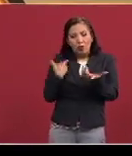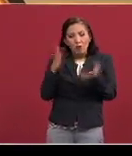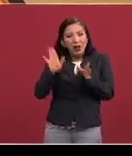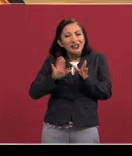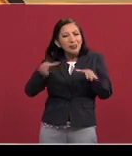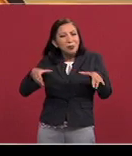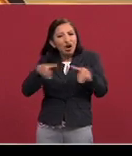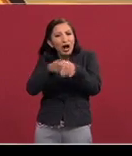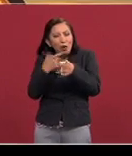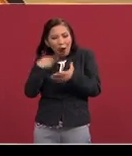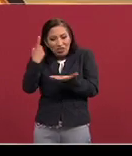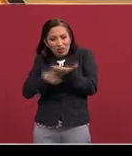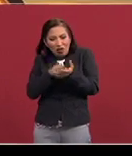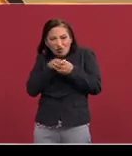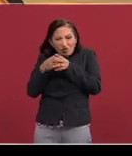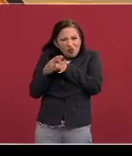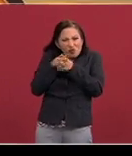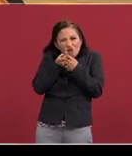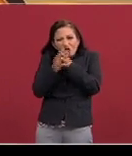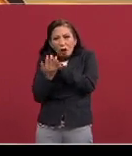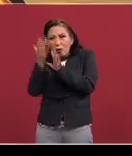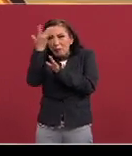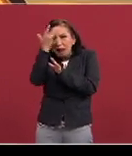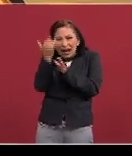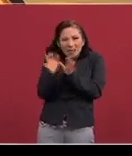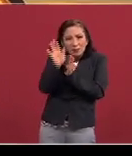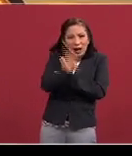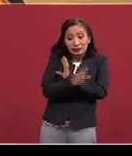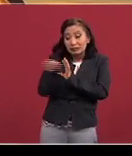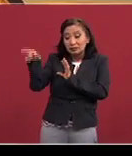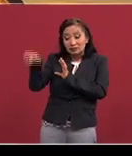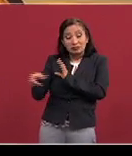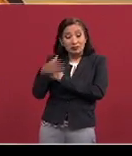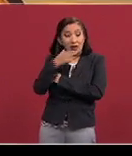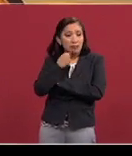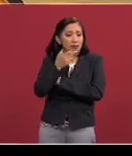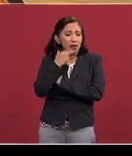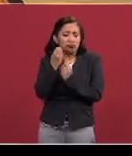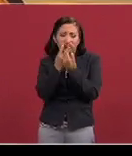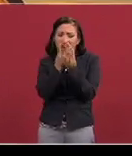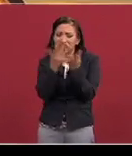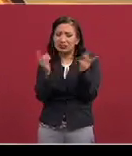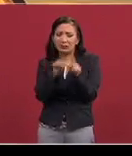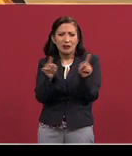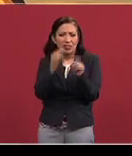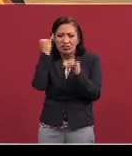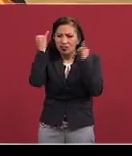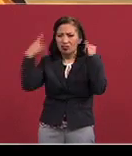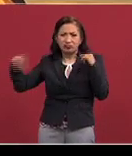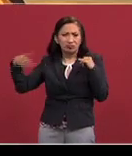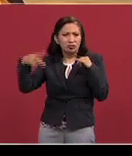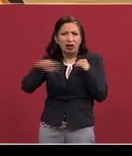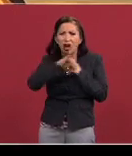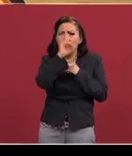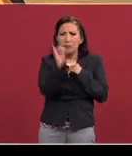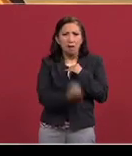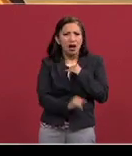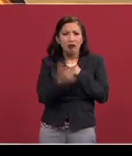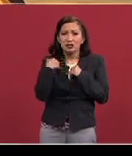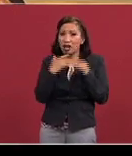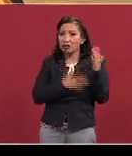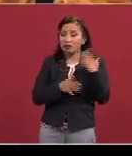volcánicas, campestres, místicas, esotéricas. Es un hombre de un abanico muy amplio que nunca nos